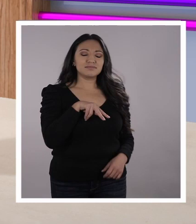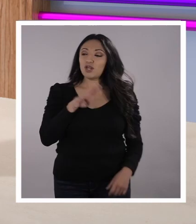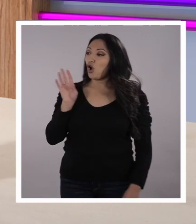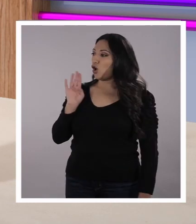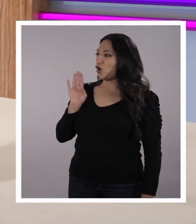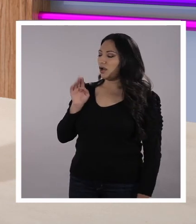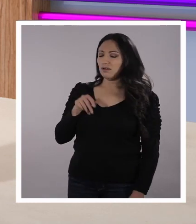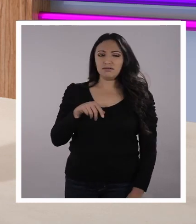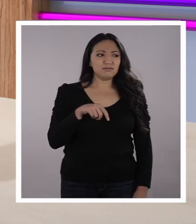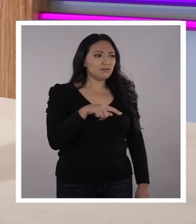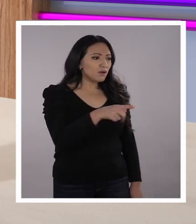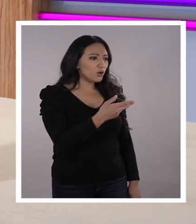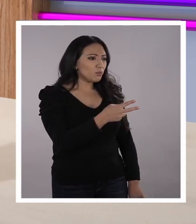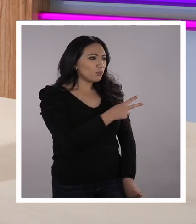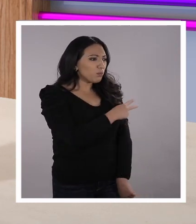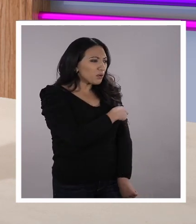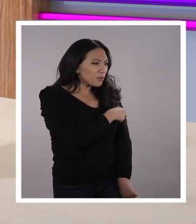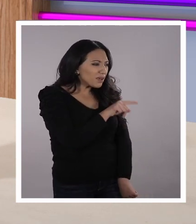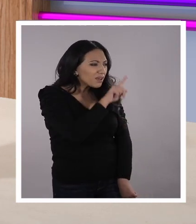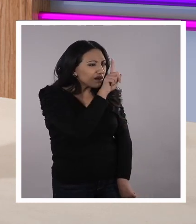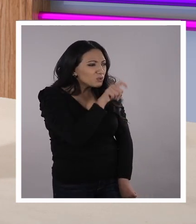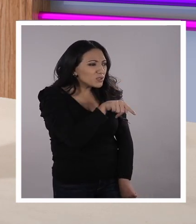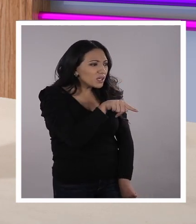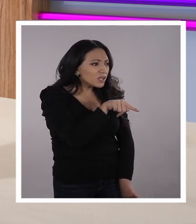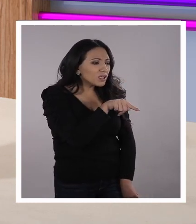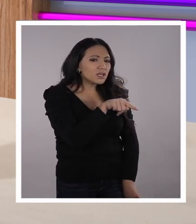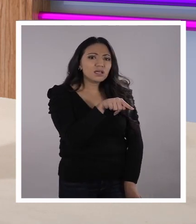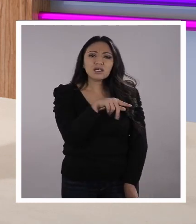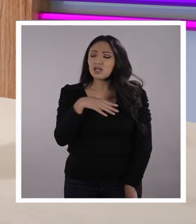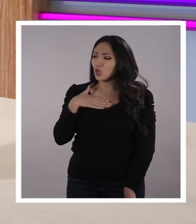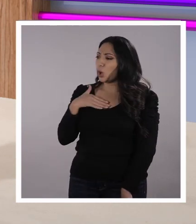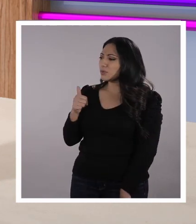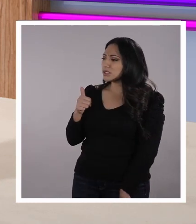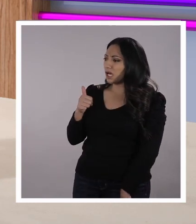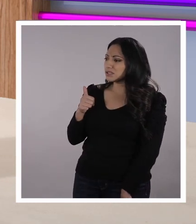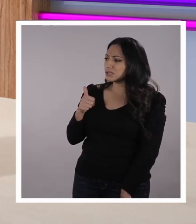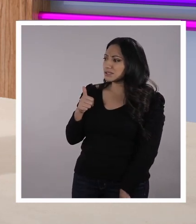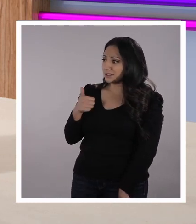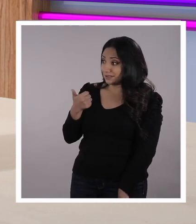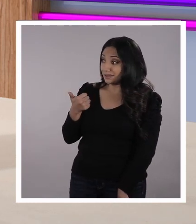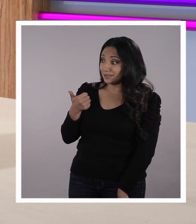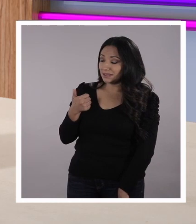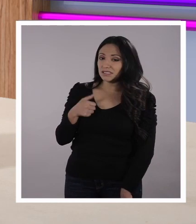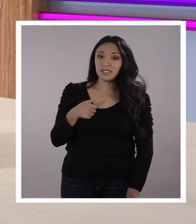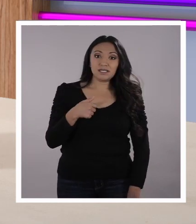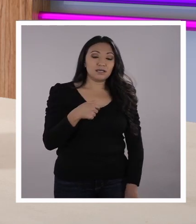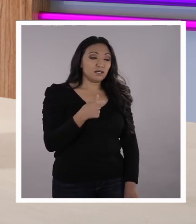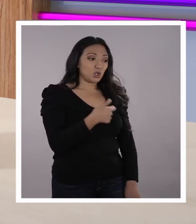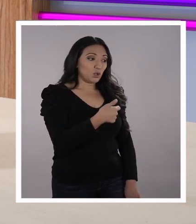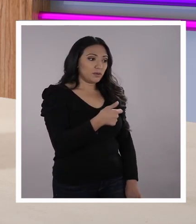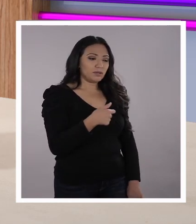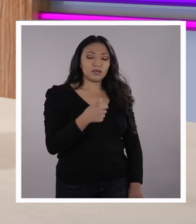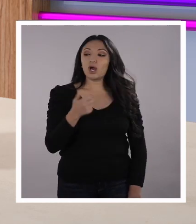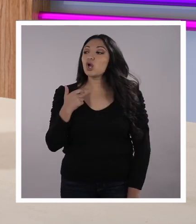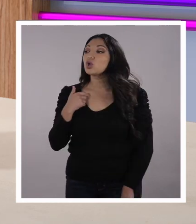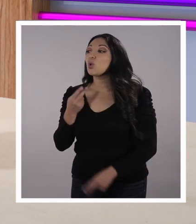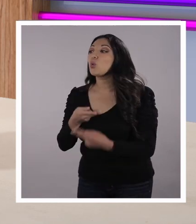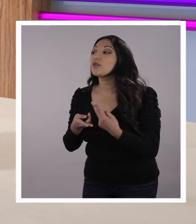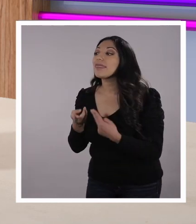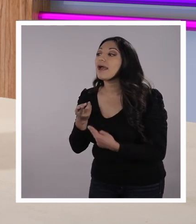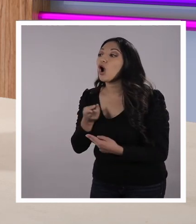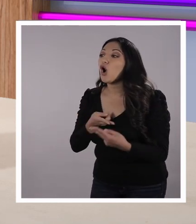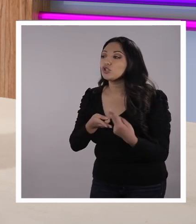Hola, Santi. Hola, profe. ¿Cómo estás? Bien, pero... Te vengo a proponer un